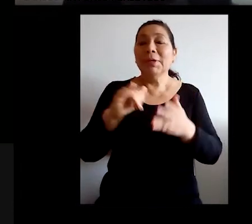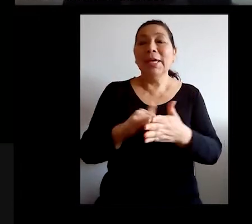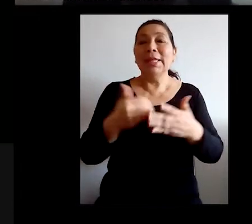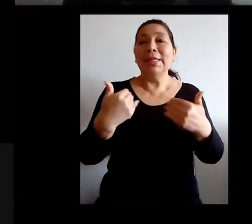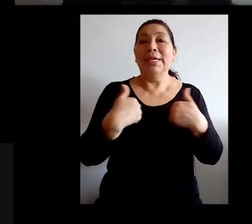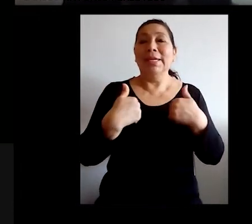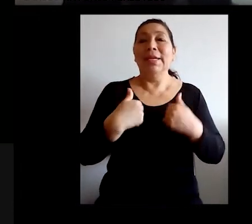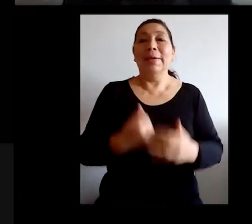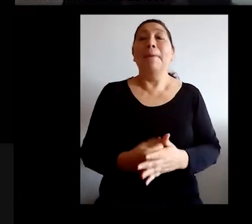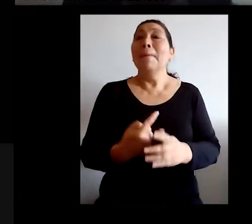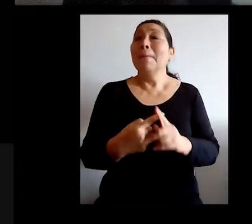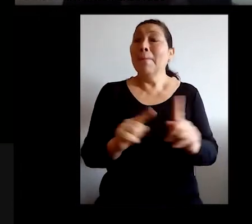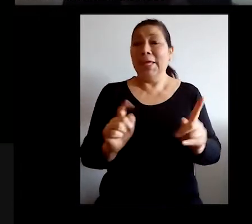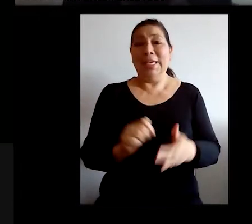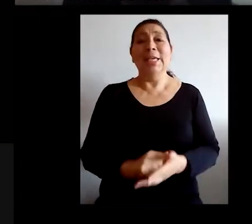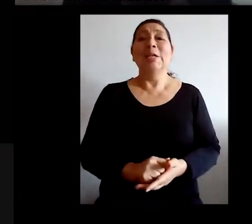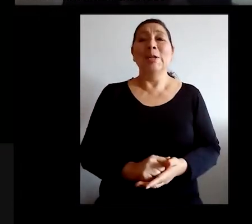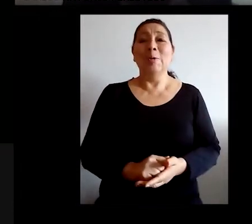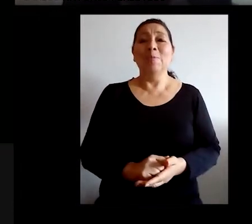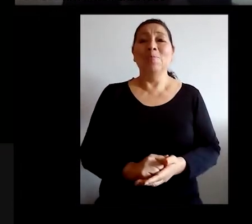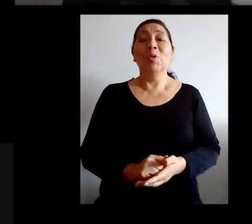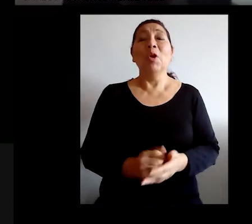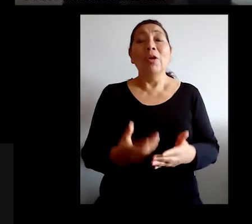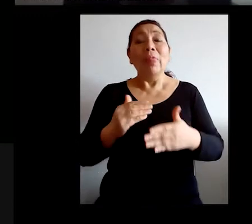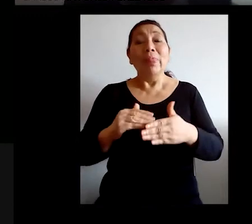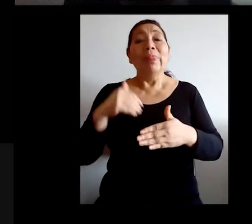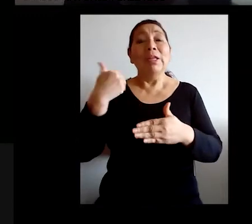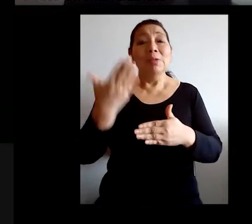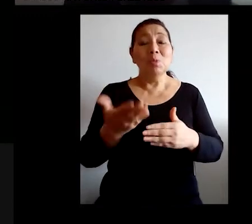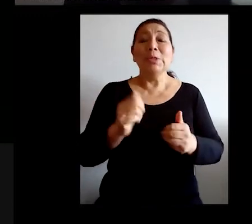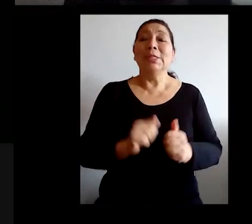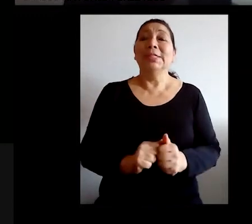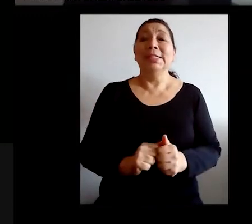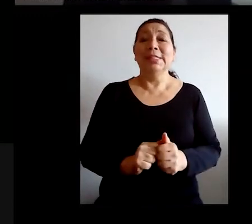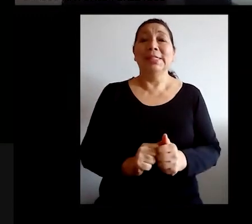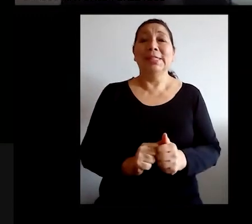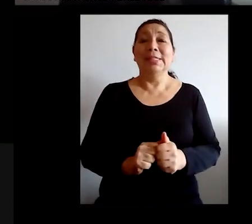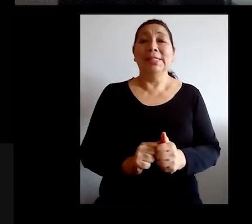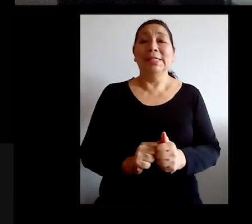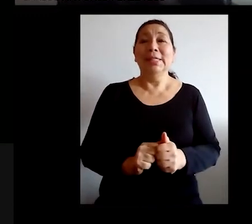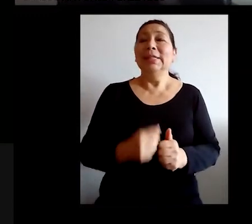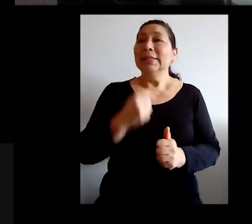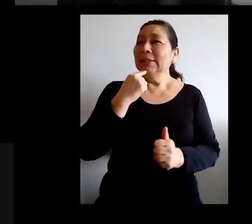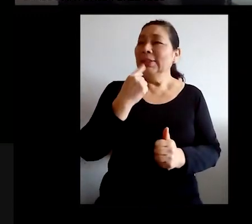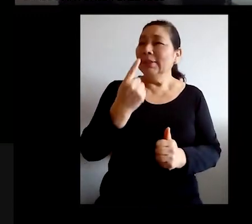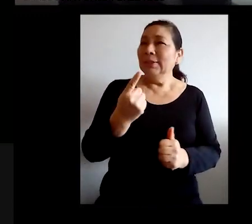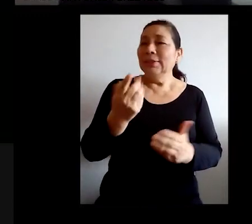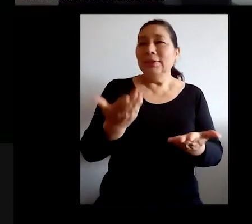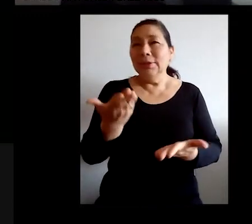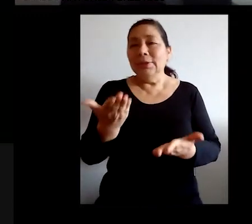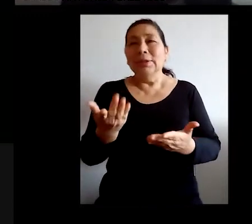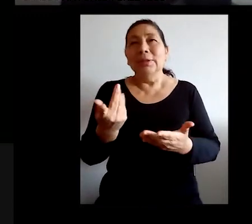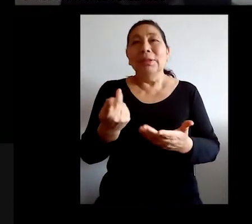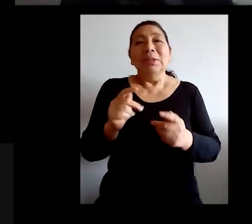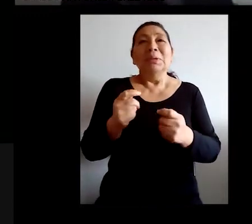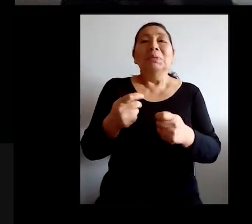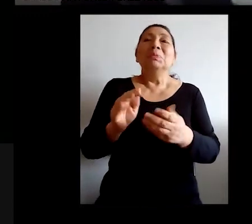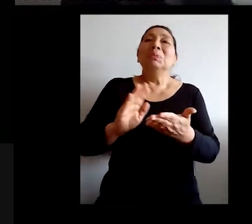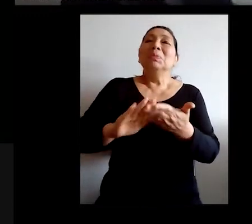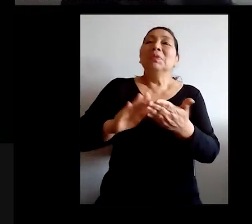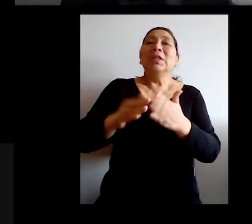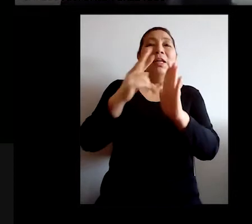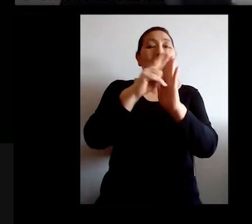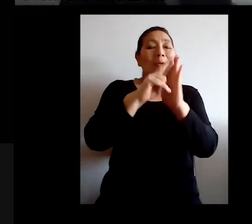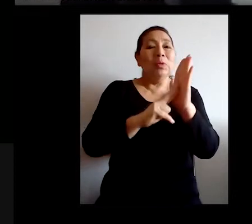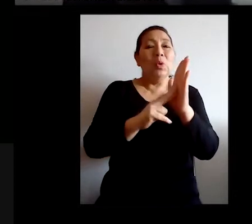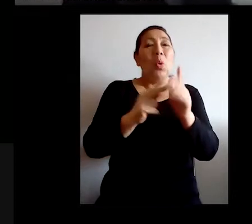prescriptorio. Sin embargo, con posterioridad, se pretende subsanar esto emitiéndose una